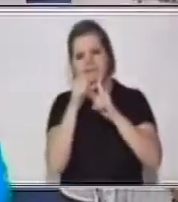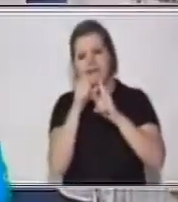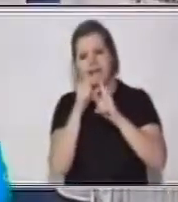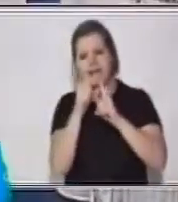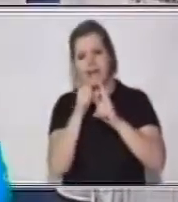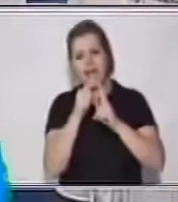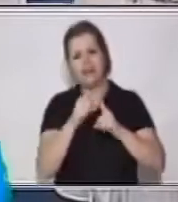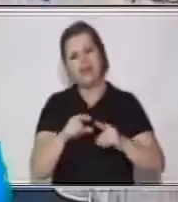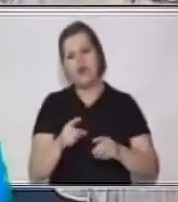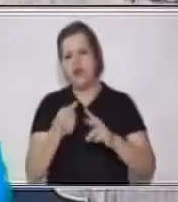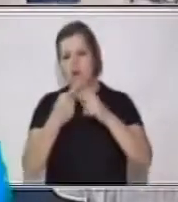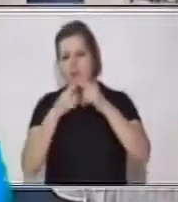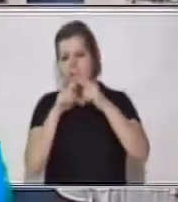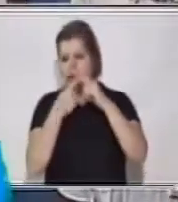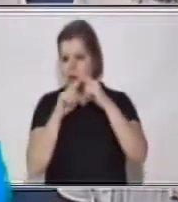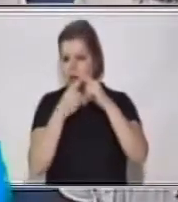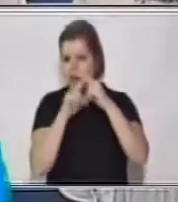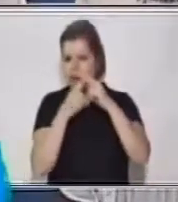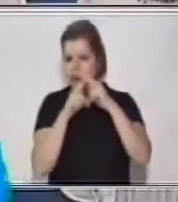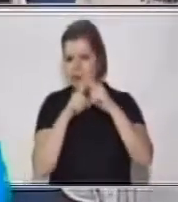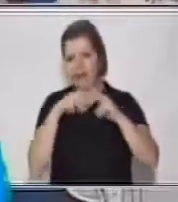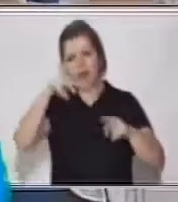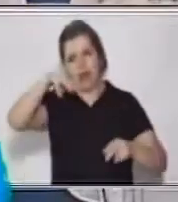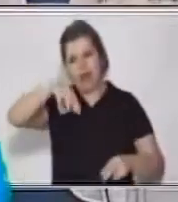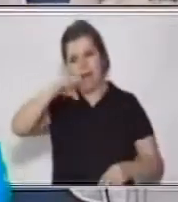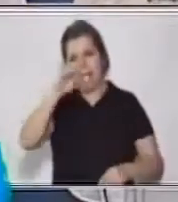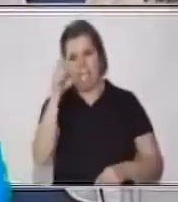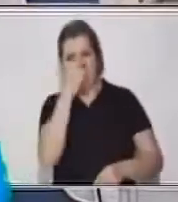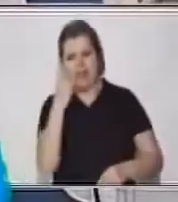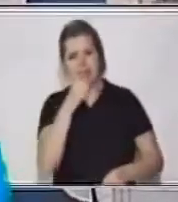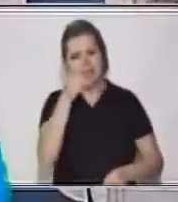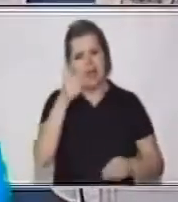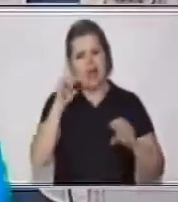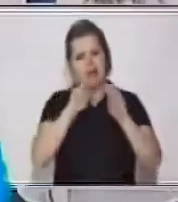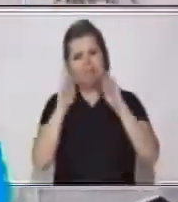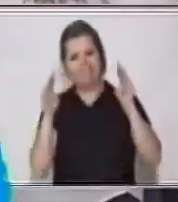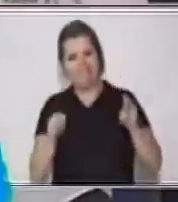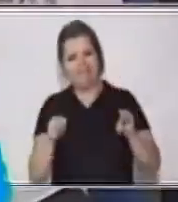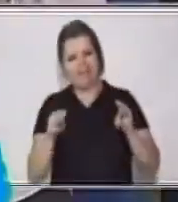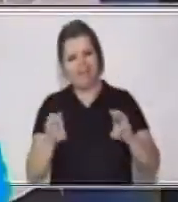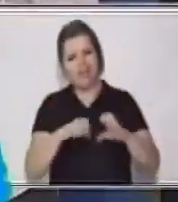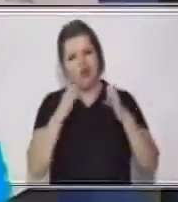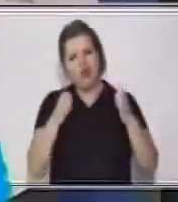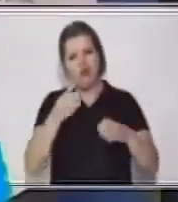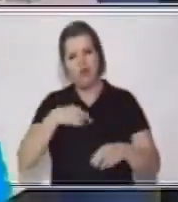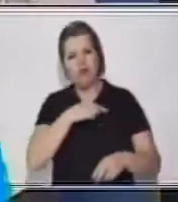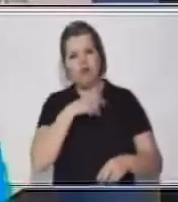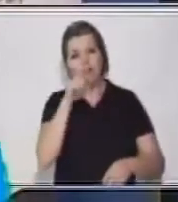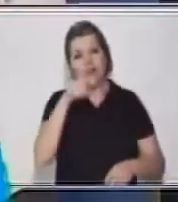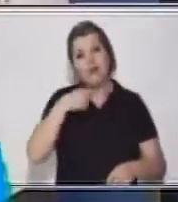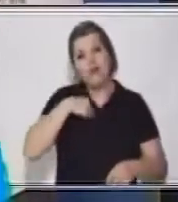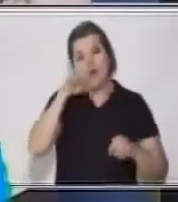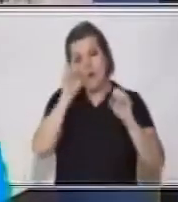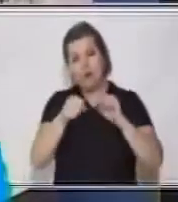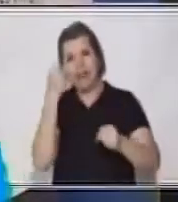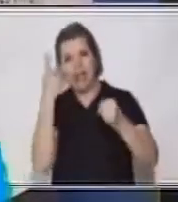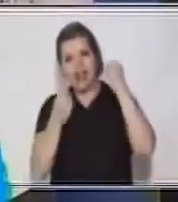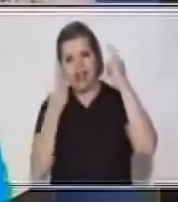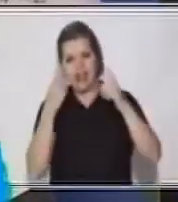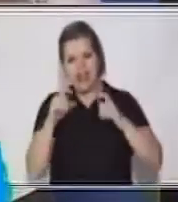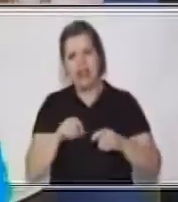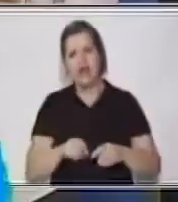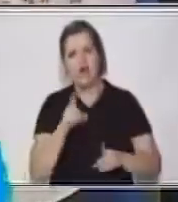su estado original, que es mesa. Y así es como nosotros podemos identificar entonces un morfema